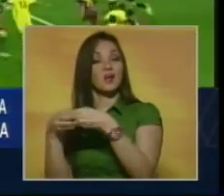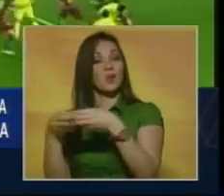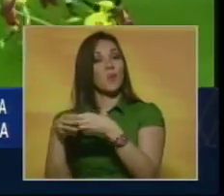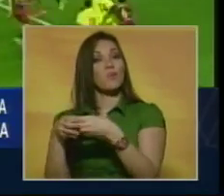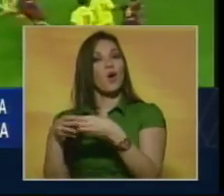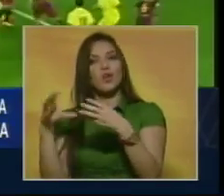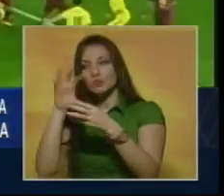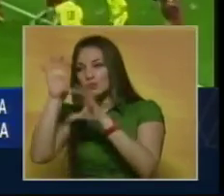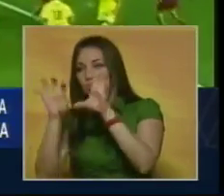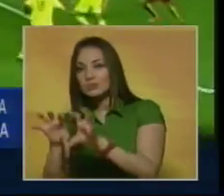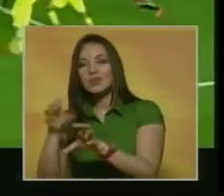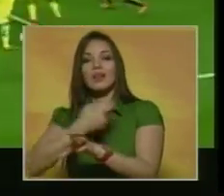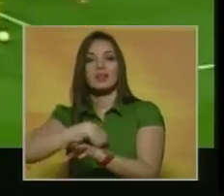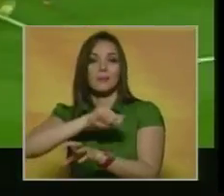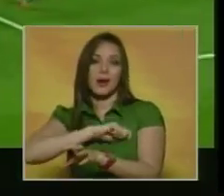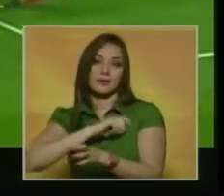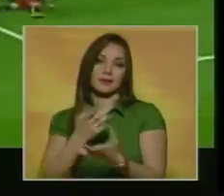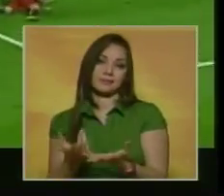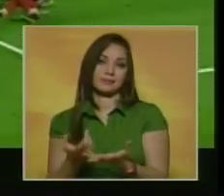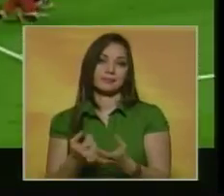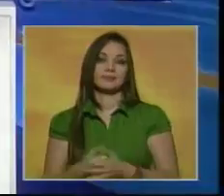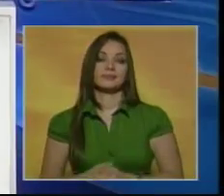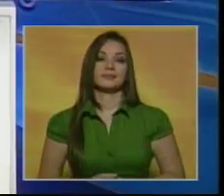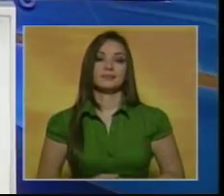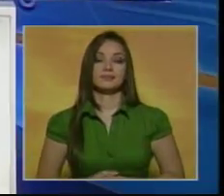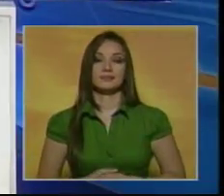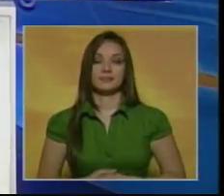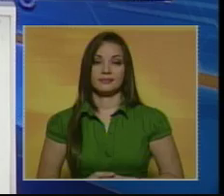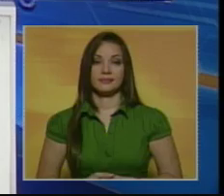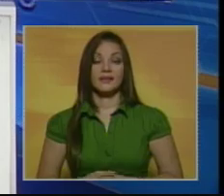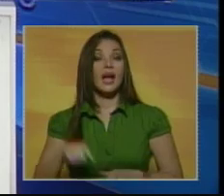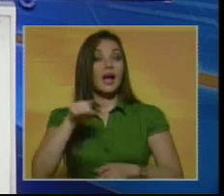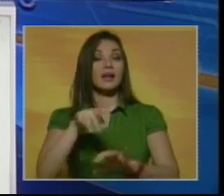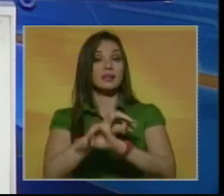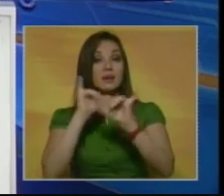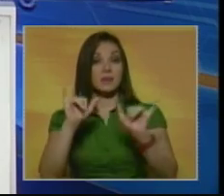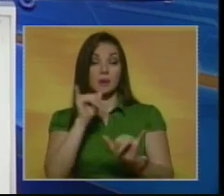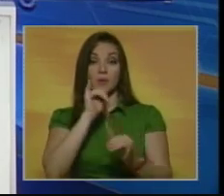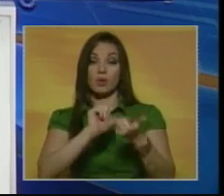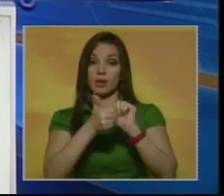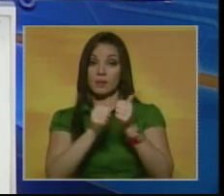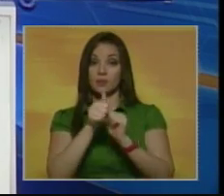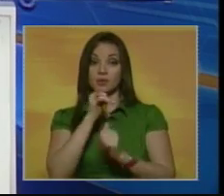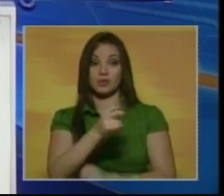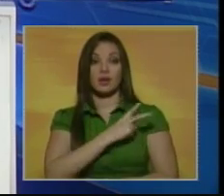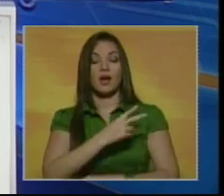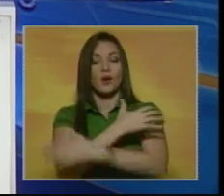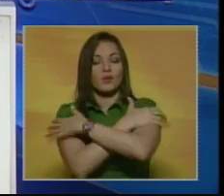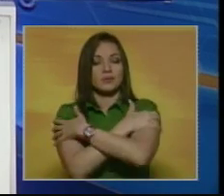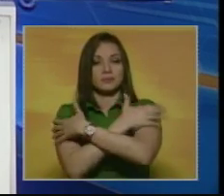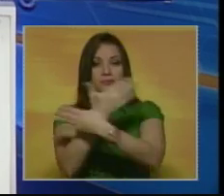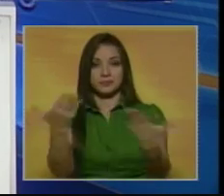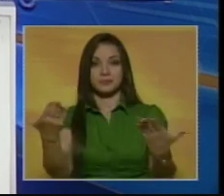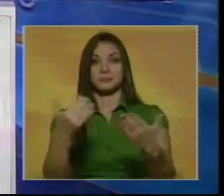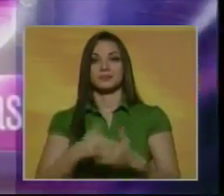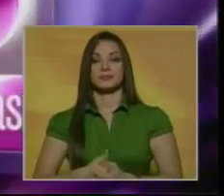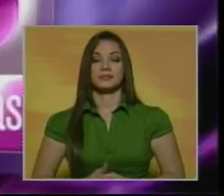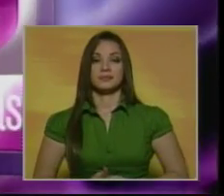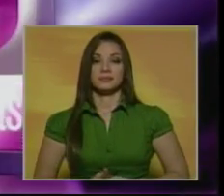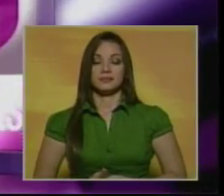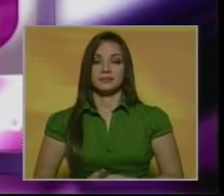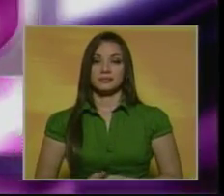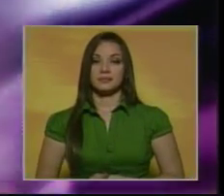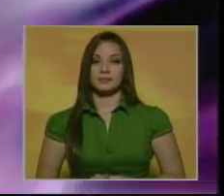la región en España y su fútbol. Y hasta aquí los deportes en su noticiero Venevisión. Un fuerte abrazo para todos.